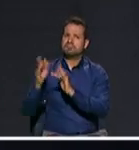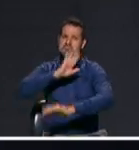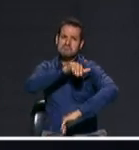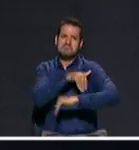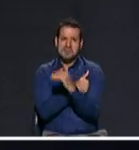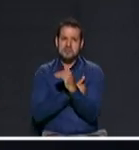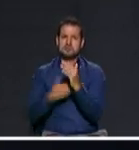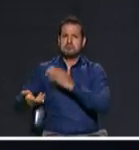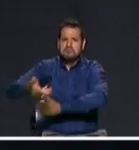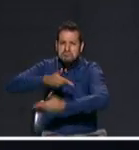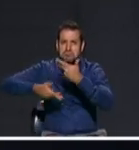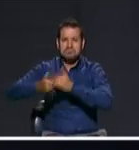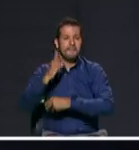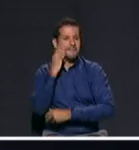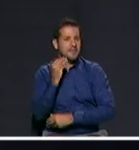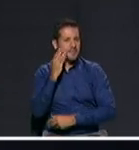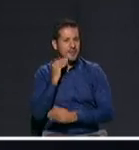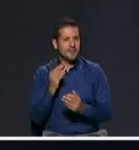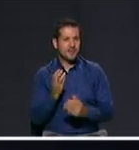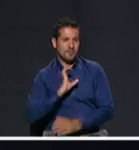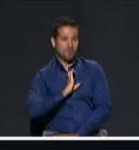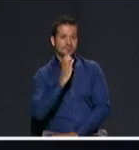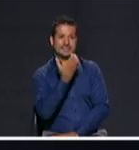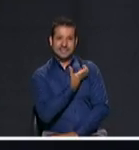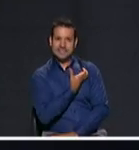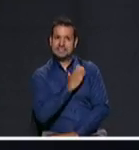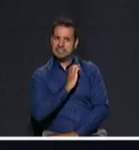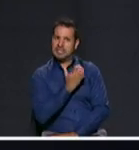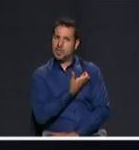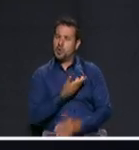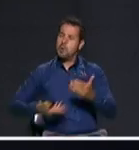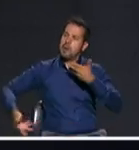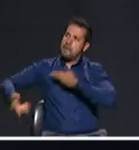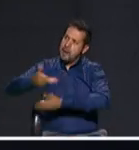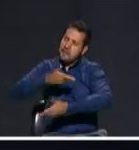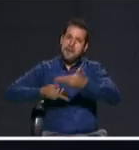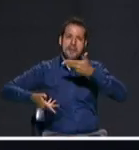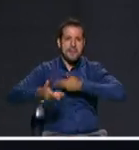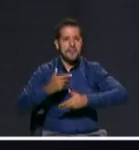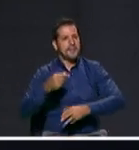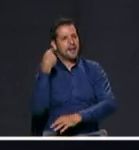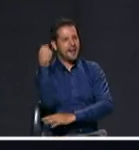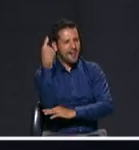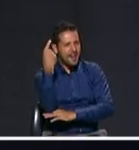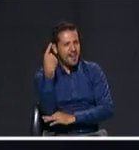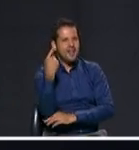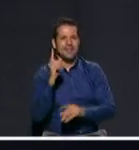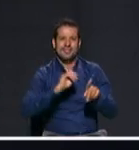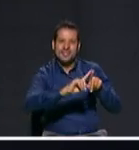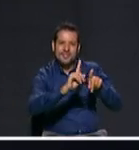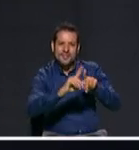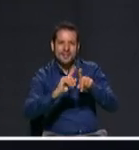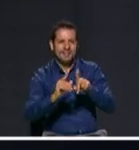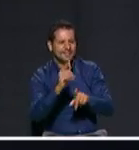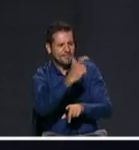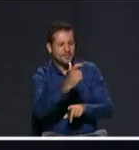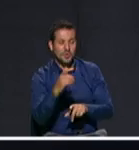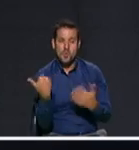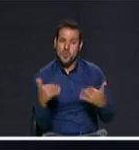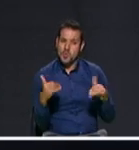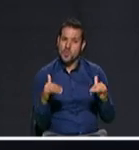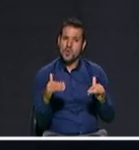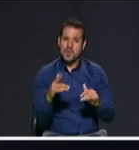senador de la república me ha permitido también tener relaciones con parlamentarios con obviamente altos